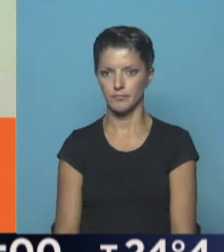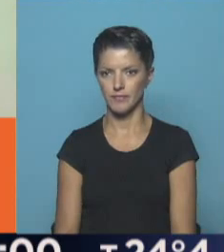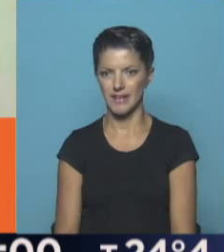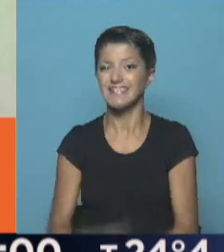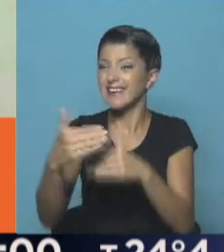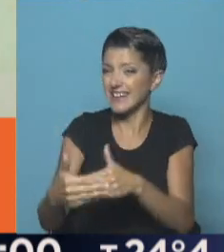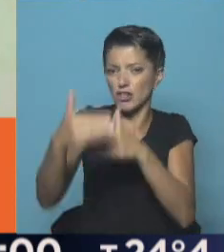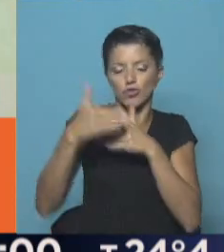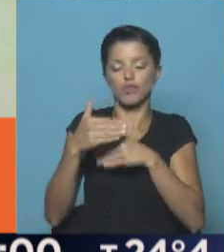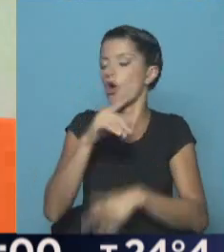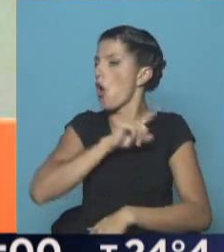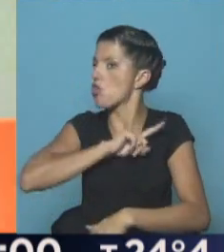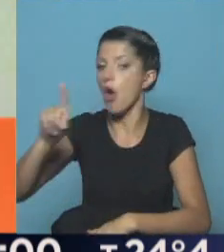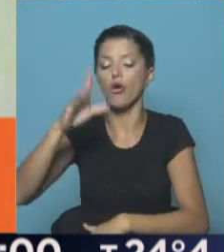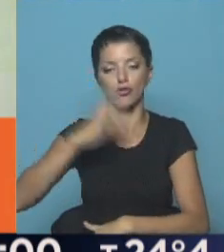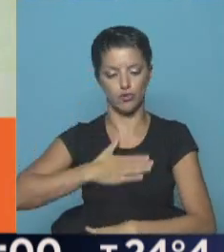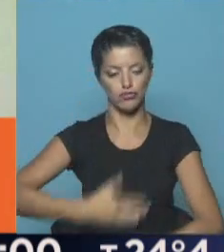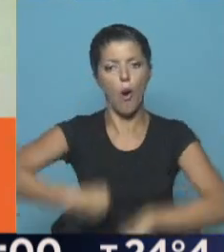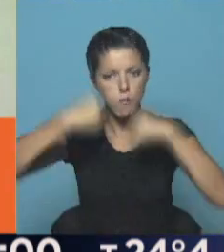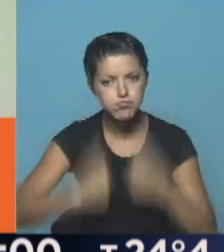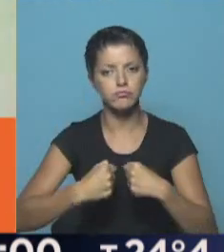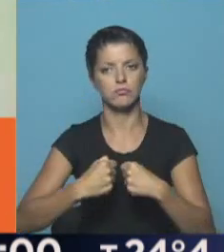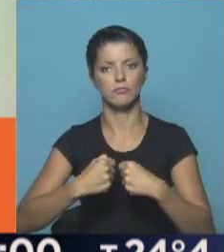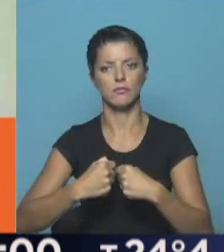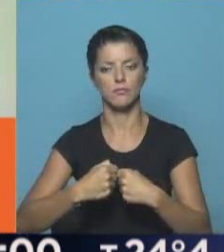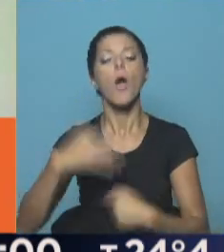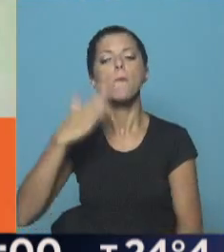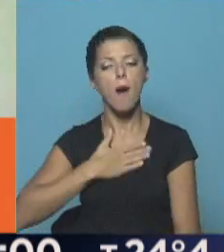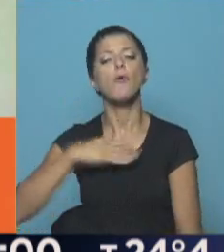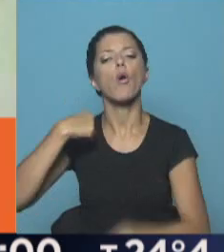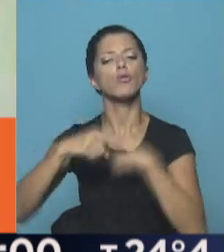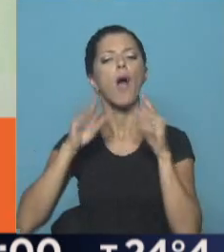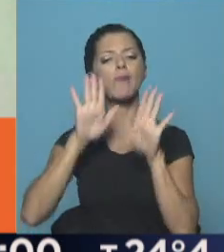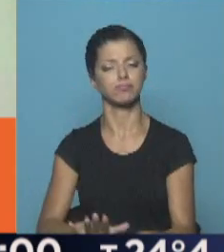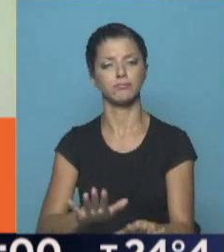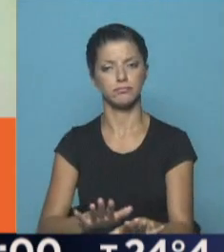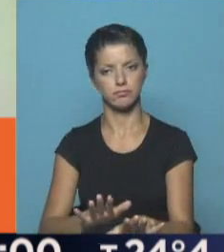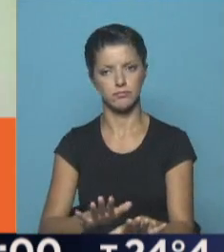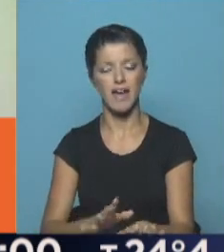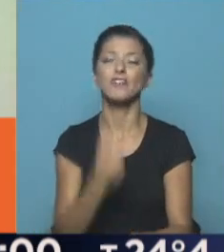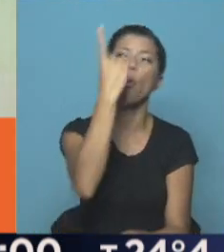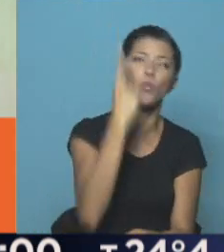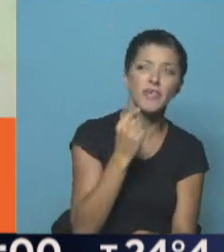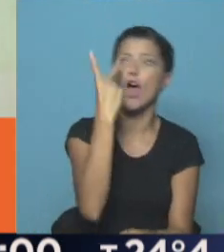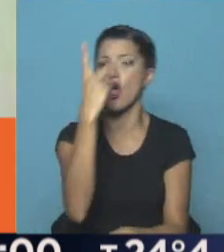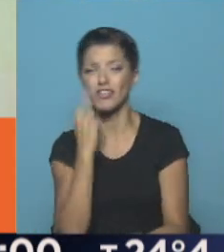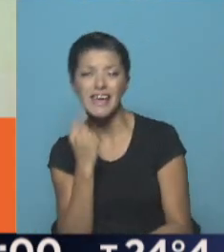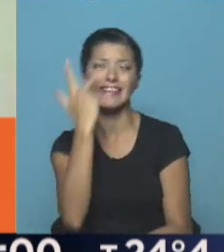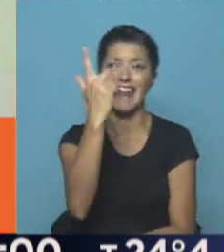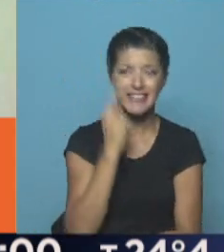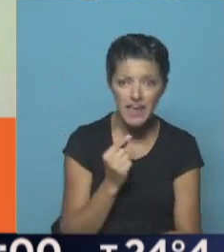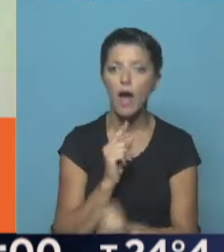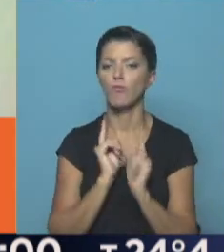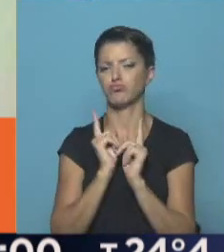atrás. Aquí nosotros no nos vamos a rendir. Aquí nosotros vamos a seguir así nos tome. Un día, 2 días, 3